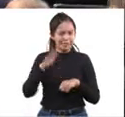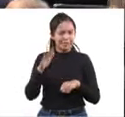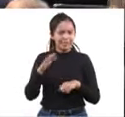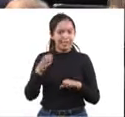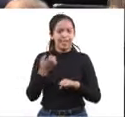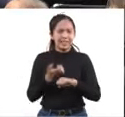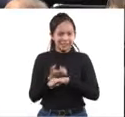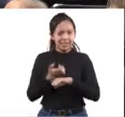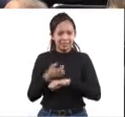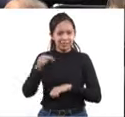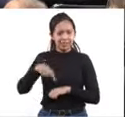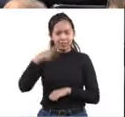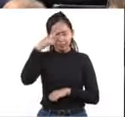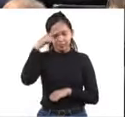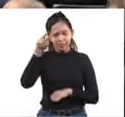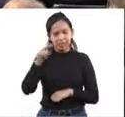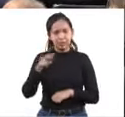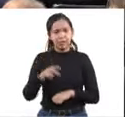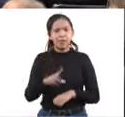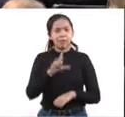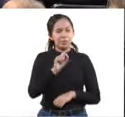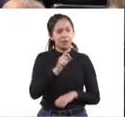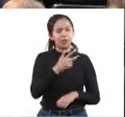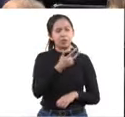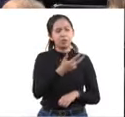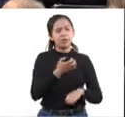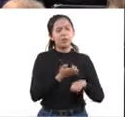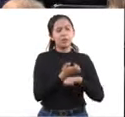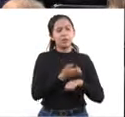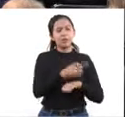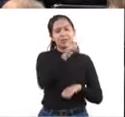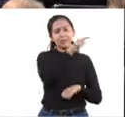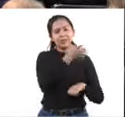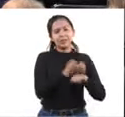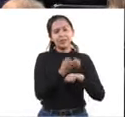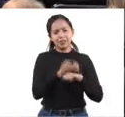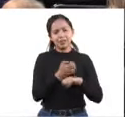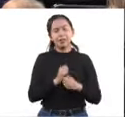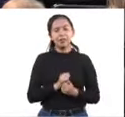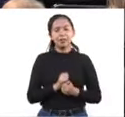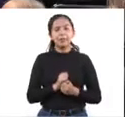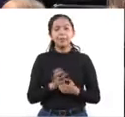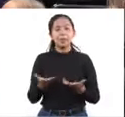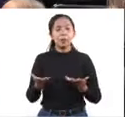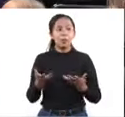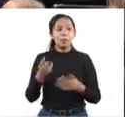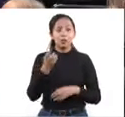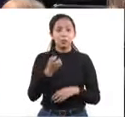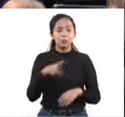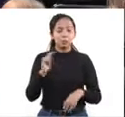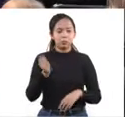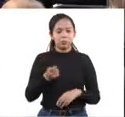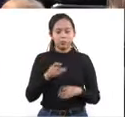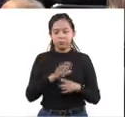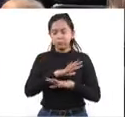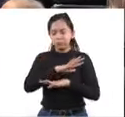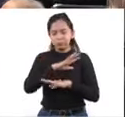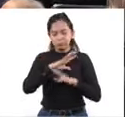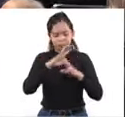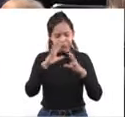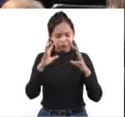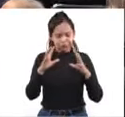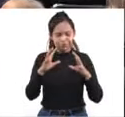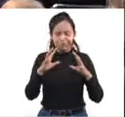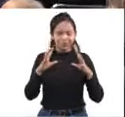y 28 de los estados de Estados Unidos. O sea, es una población nacional, diversa. Y qué bueno